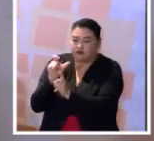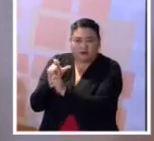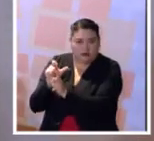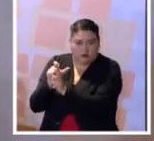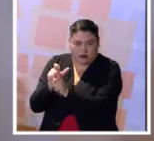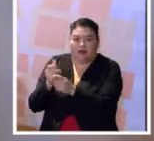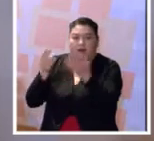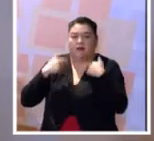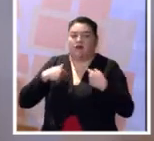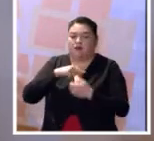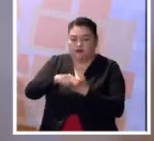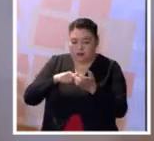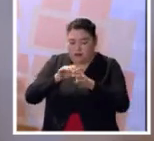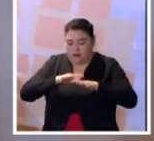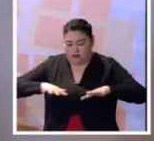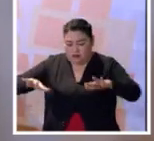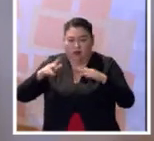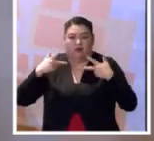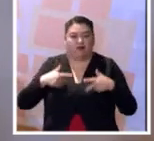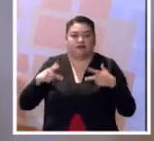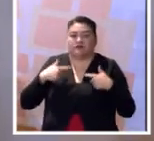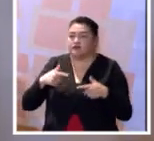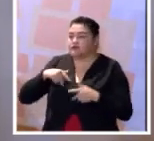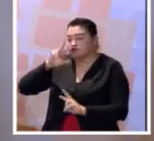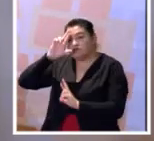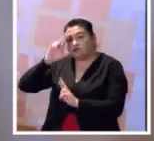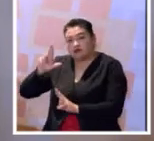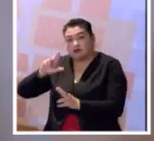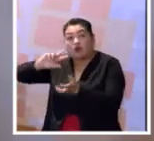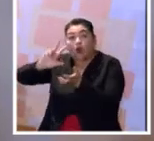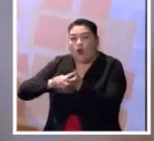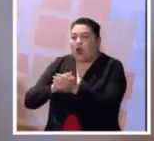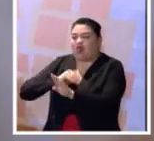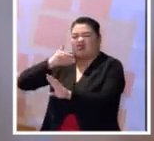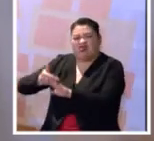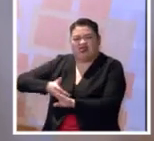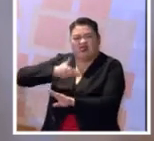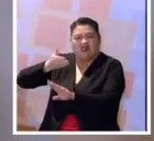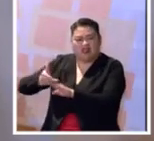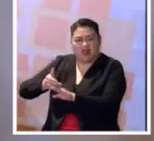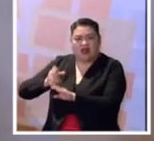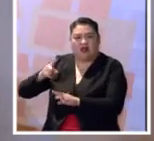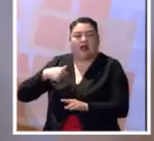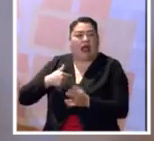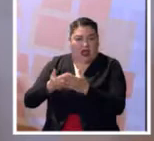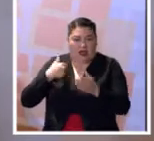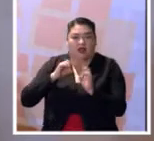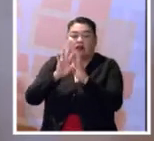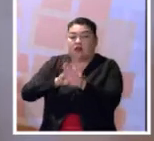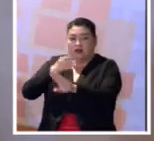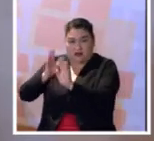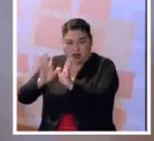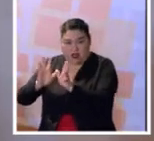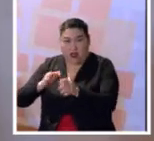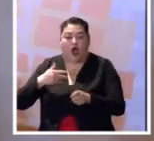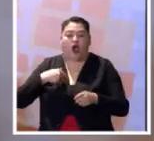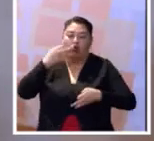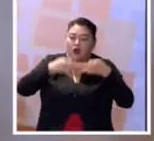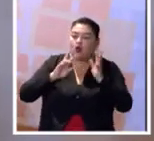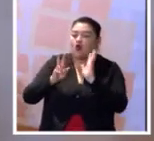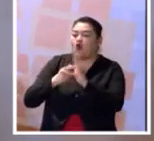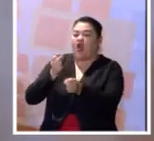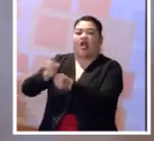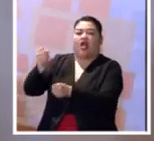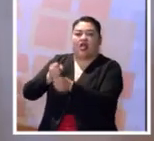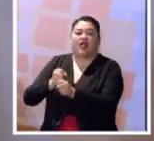en donde se respeta a la persona y no se la revictimiza, por ejemplo. Entonces, todo ese tipo de cosas son desafíos, que haya protocolos